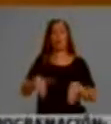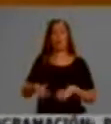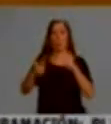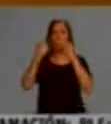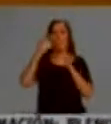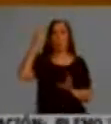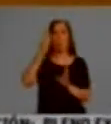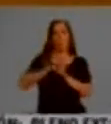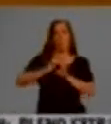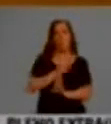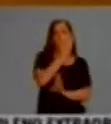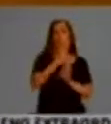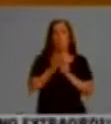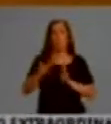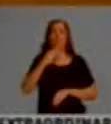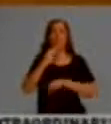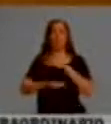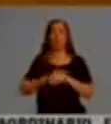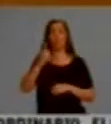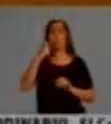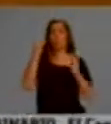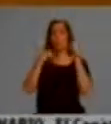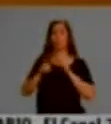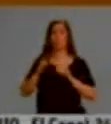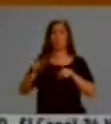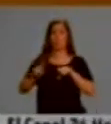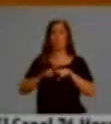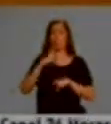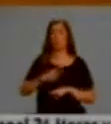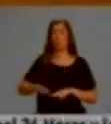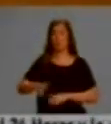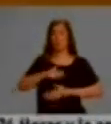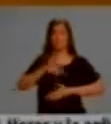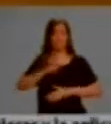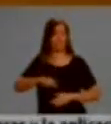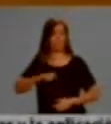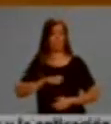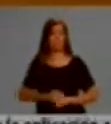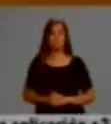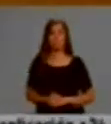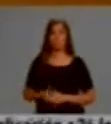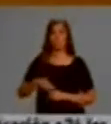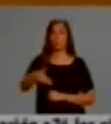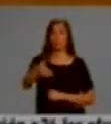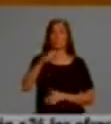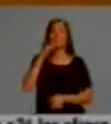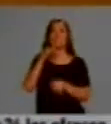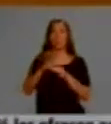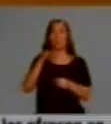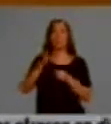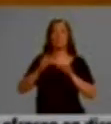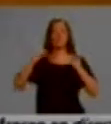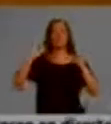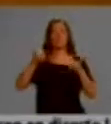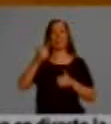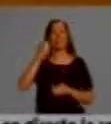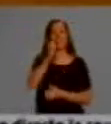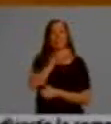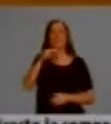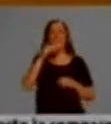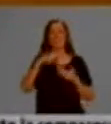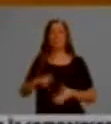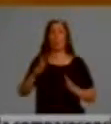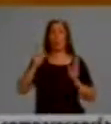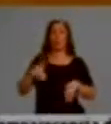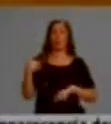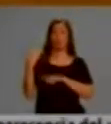antes y un después en los usos y comportamientos de la vida política española. El próximo mes de septiembre comenzará a verse el resultado del